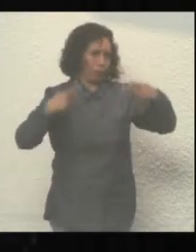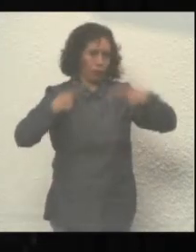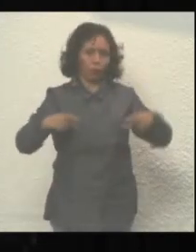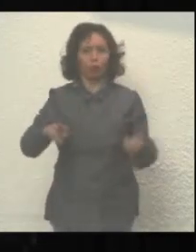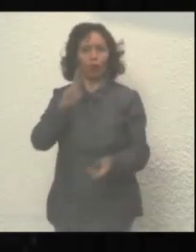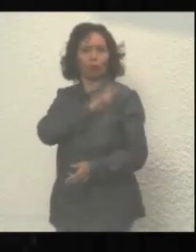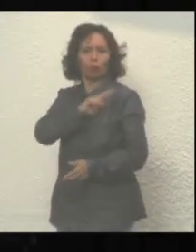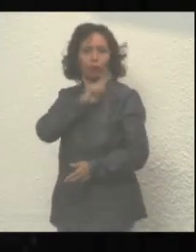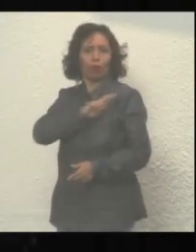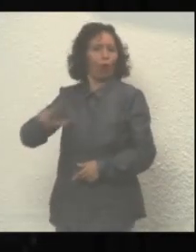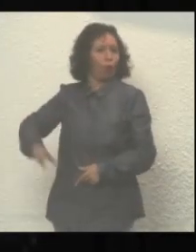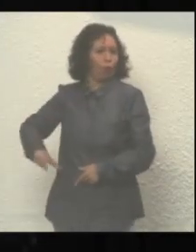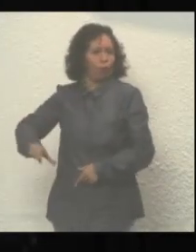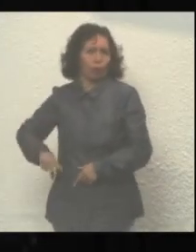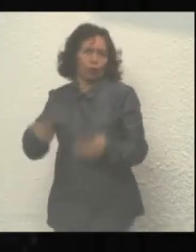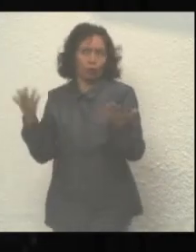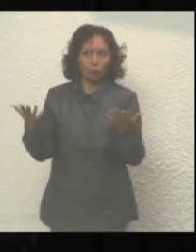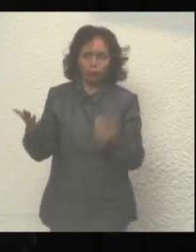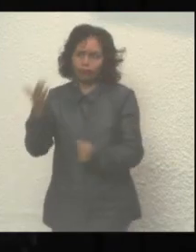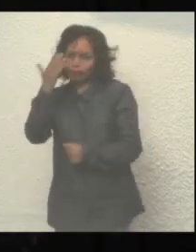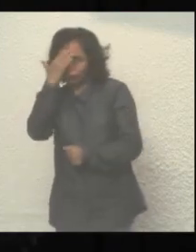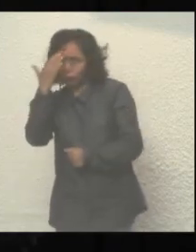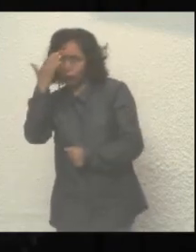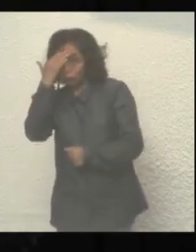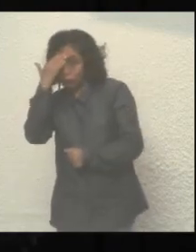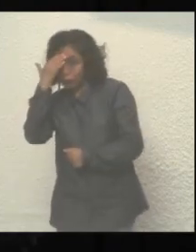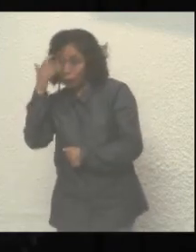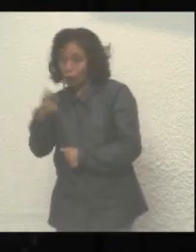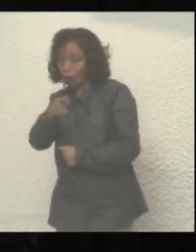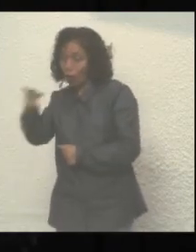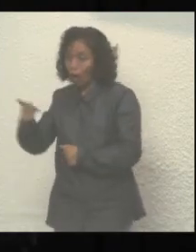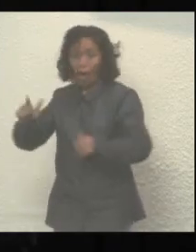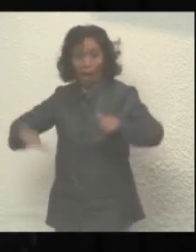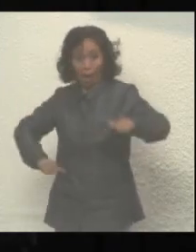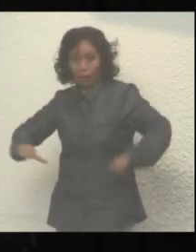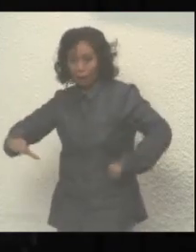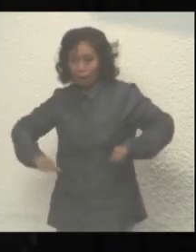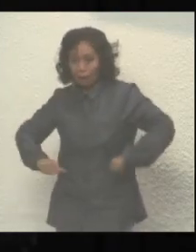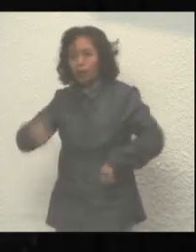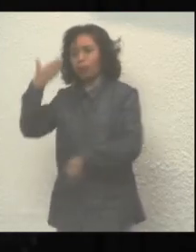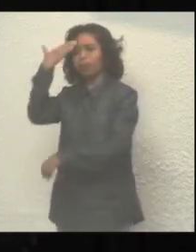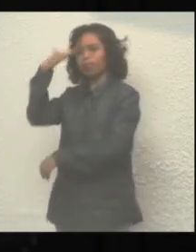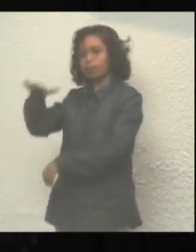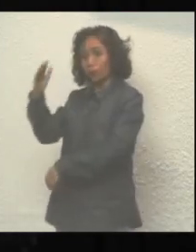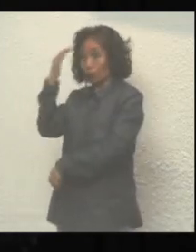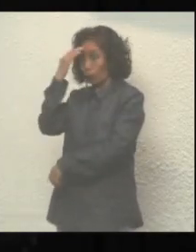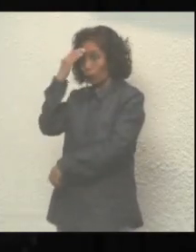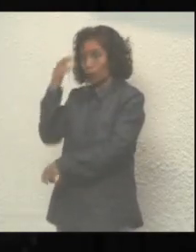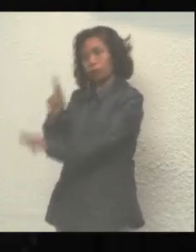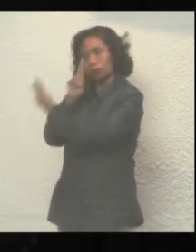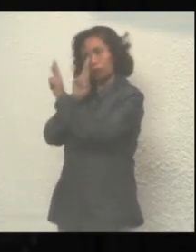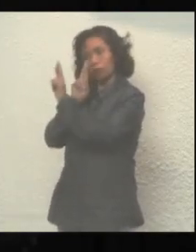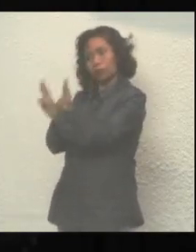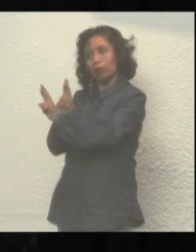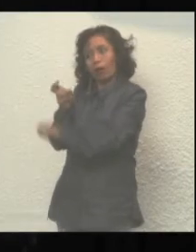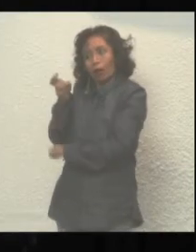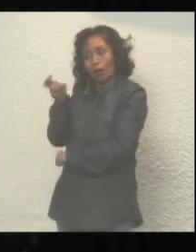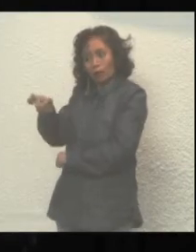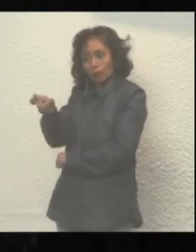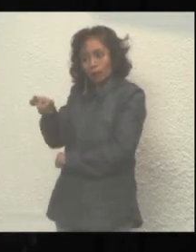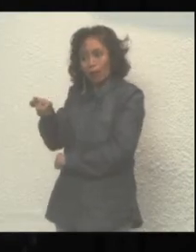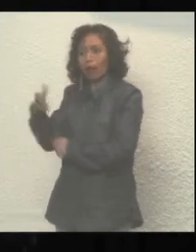privada, que tenga conocimiento de alguna acción o actividad que pueda considerarse digna de reconocimiento,